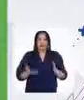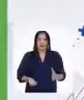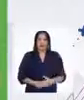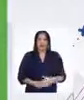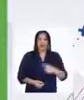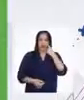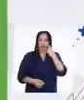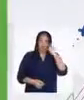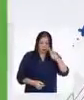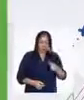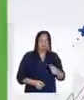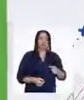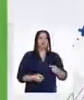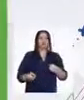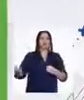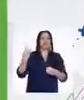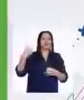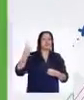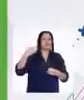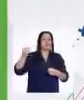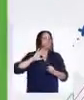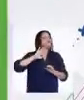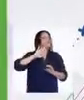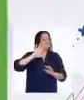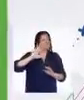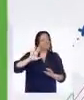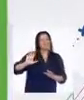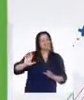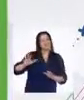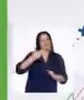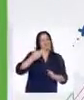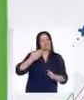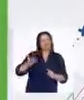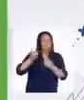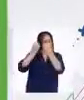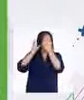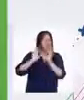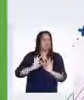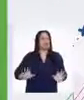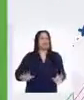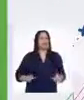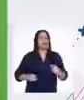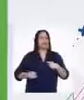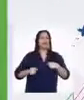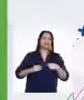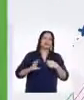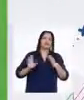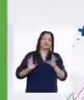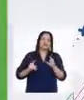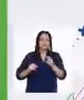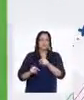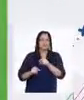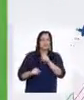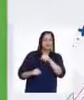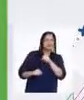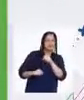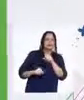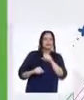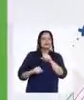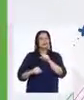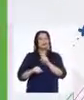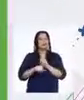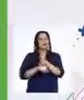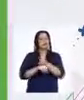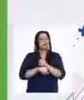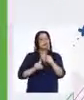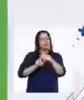autoconocimiento, esos comentarios simplemente van a ser para ti como simple información en la que vas a diferenciar qué información busca influir en